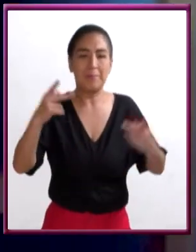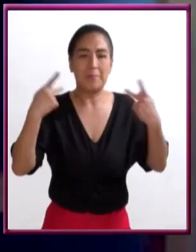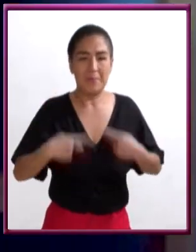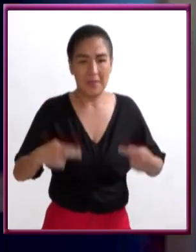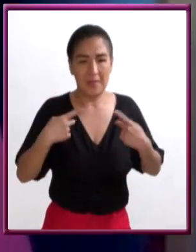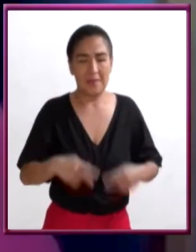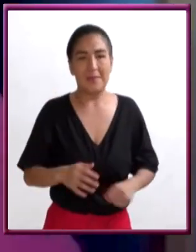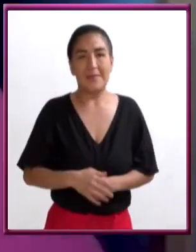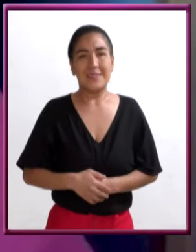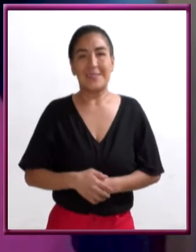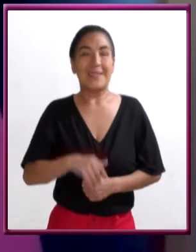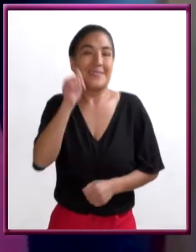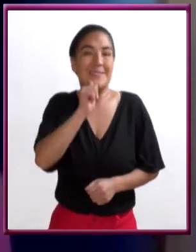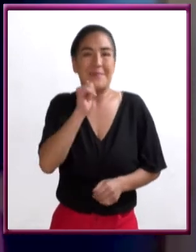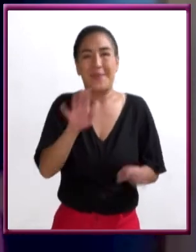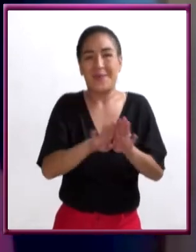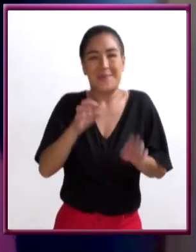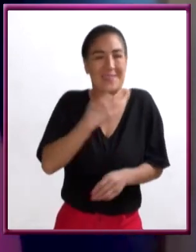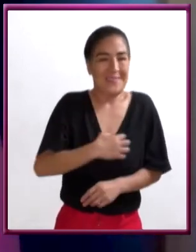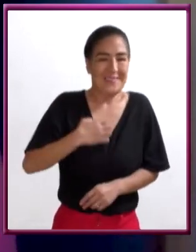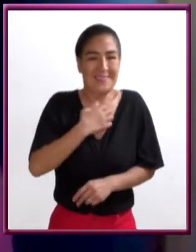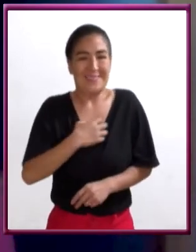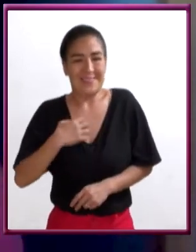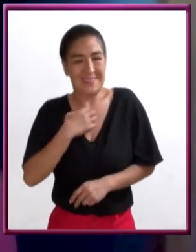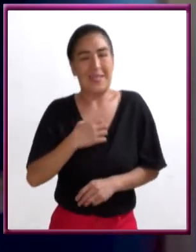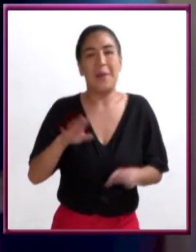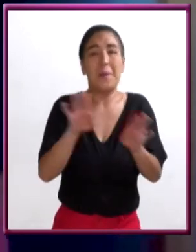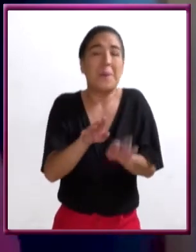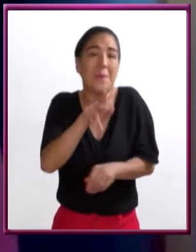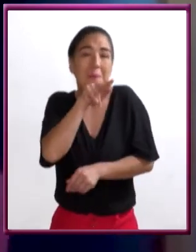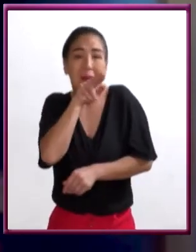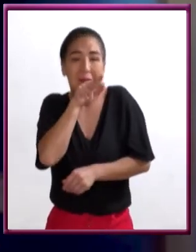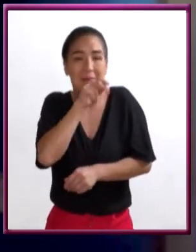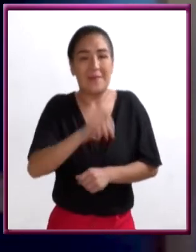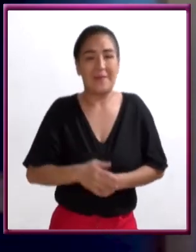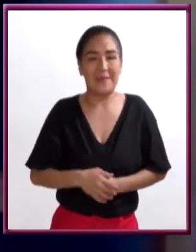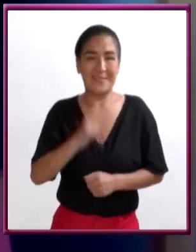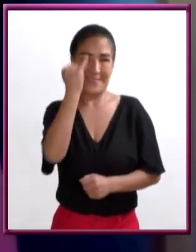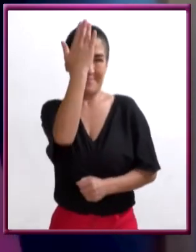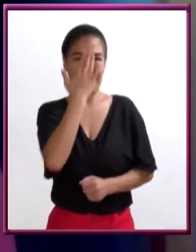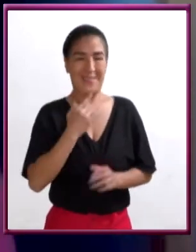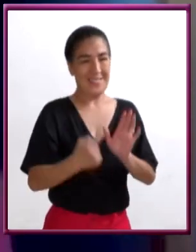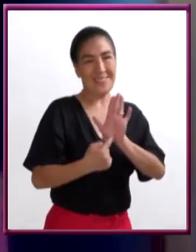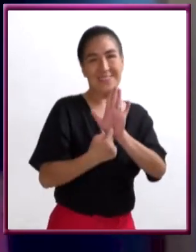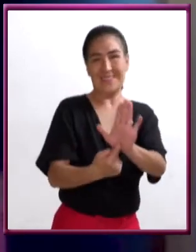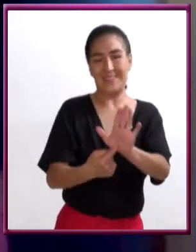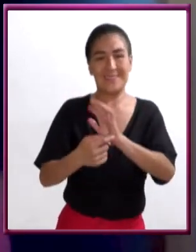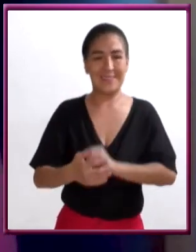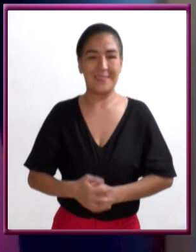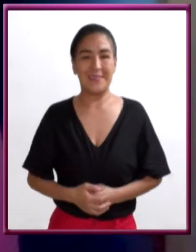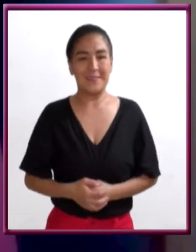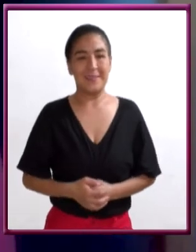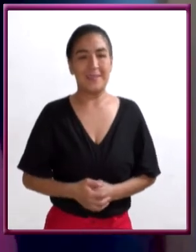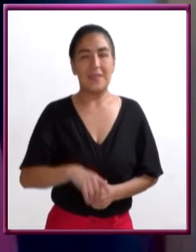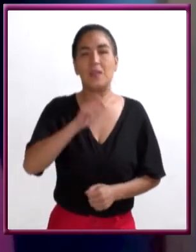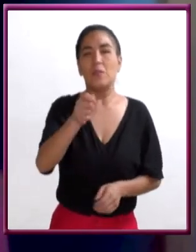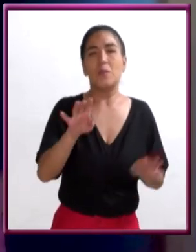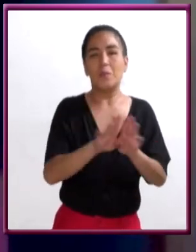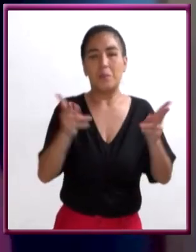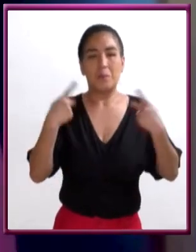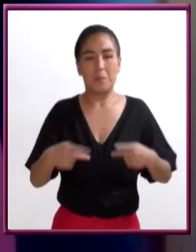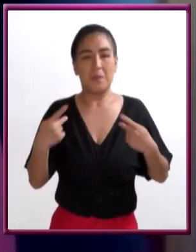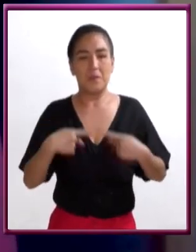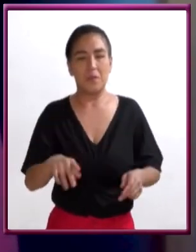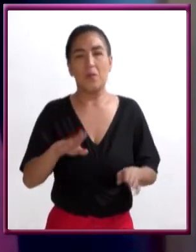Son personas muy carismáticas, muy preocupadas por su imagen. Son personas